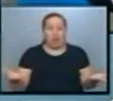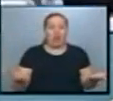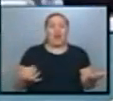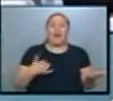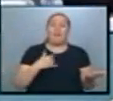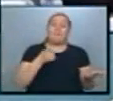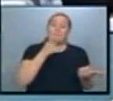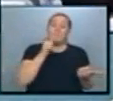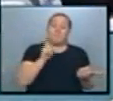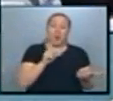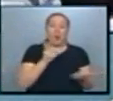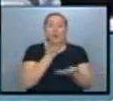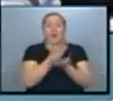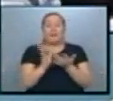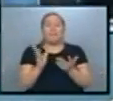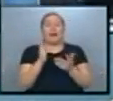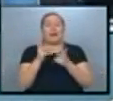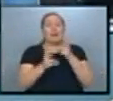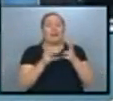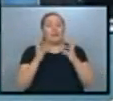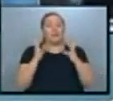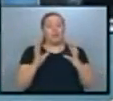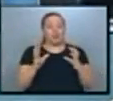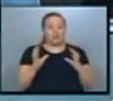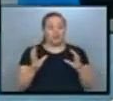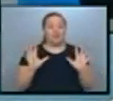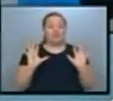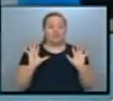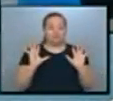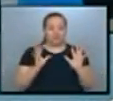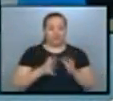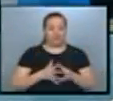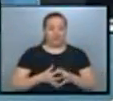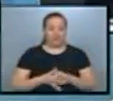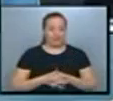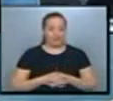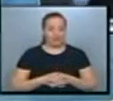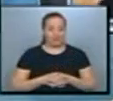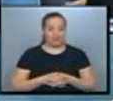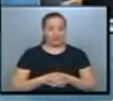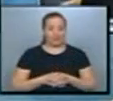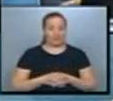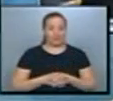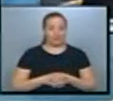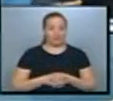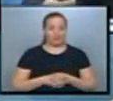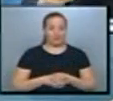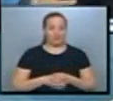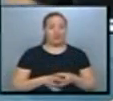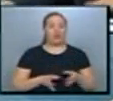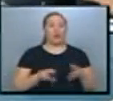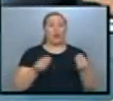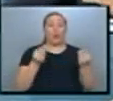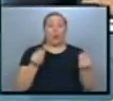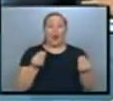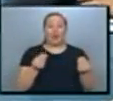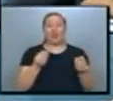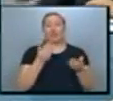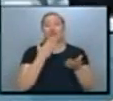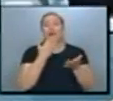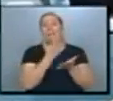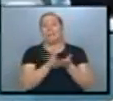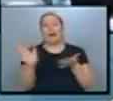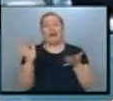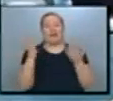parte extra futbolística de los jugadores siempre y cuando no rocen la parte futbolística. Cuando lo extra deportivo. Y esto